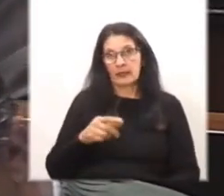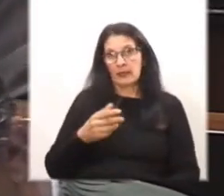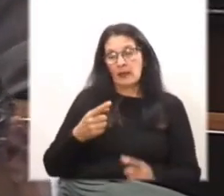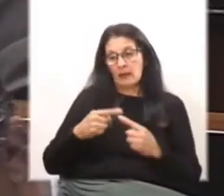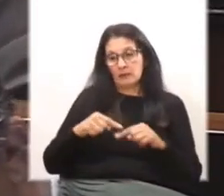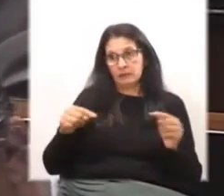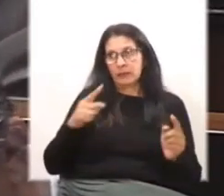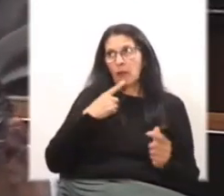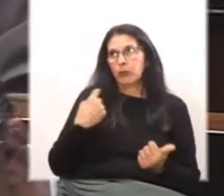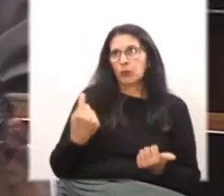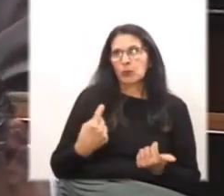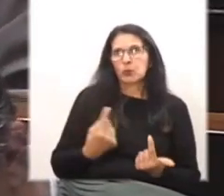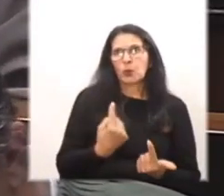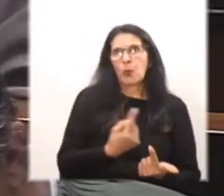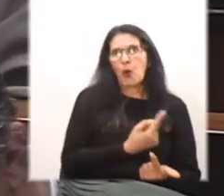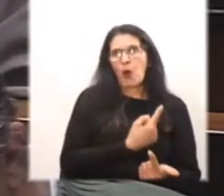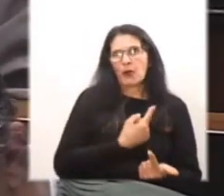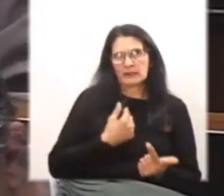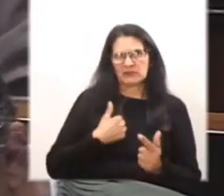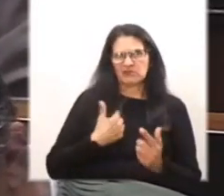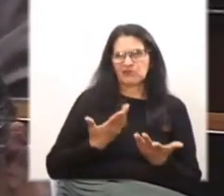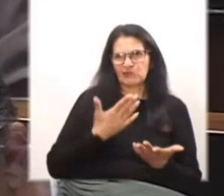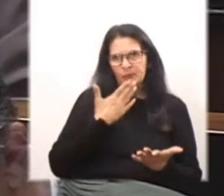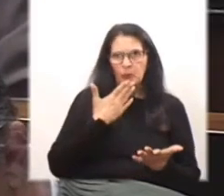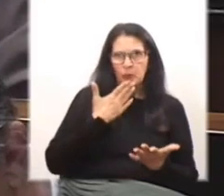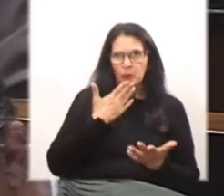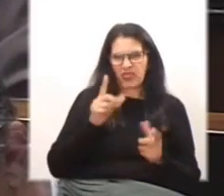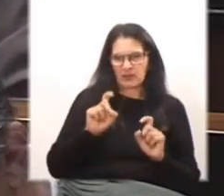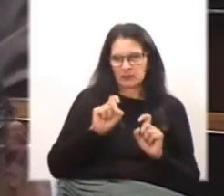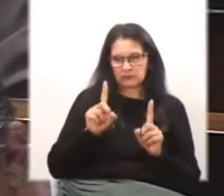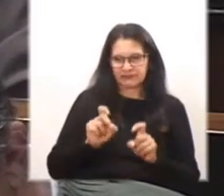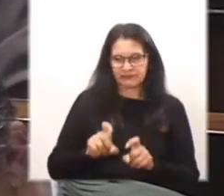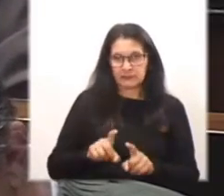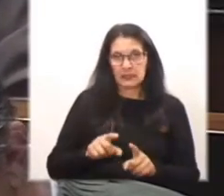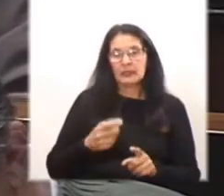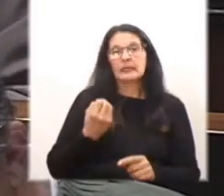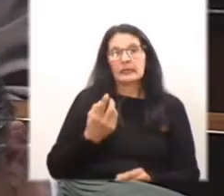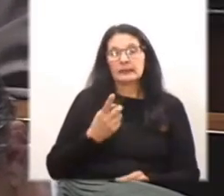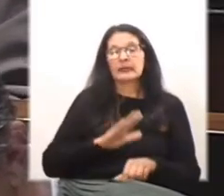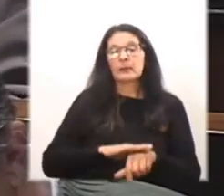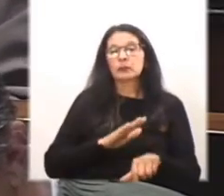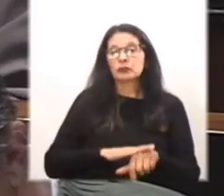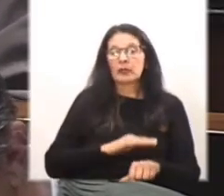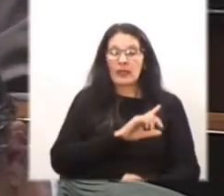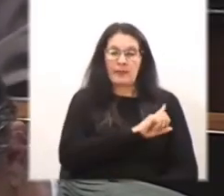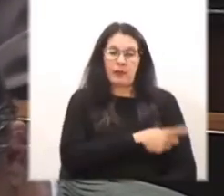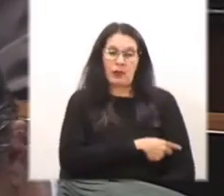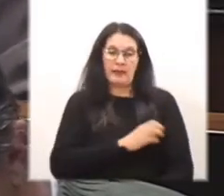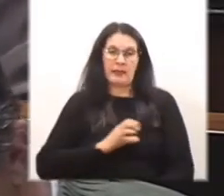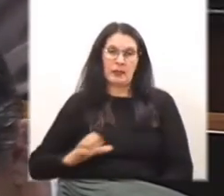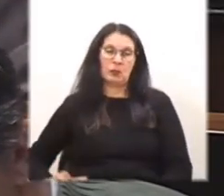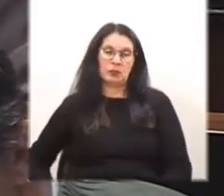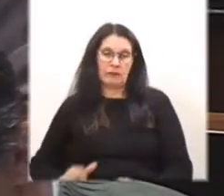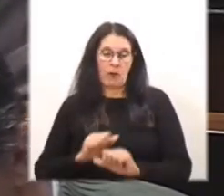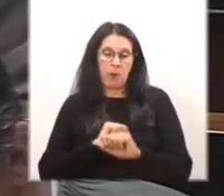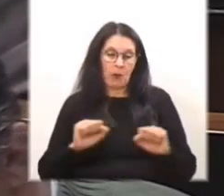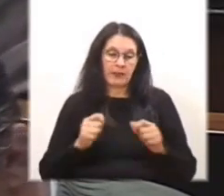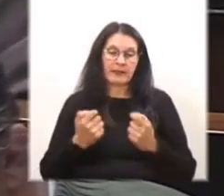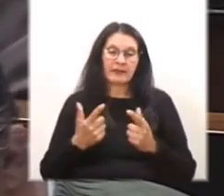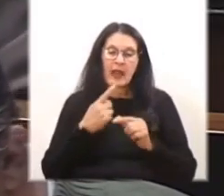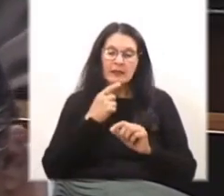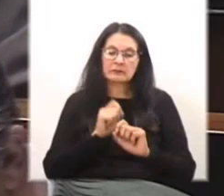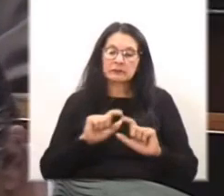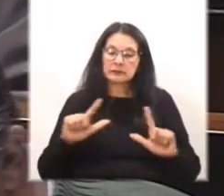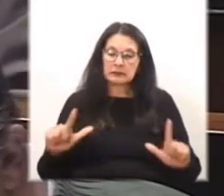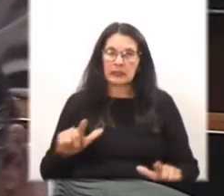tipo de rumores y noticias que llaman la atención. Es responsabilidad del Poder Ejecutivo transparentar. Esto lo decía en